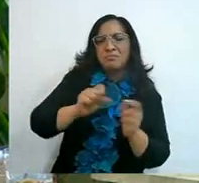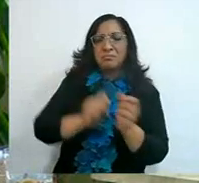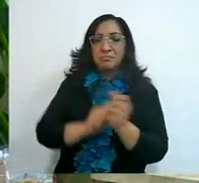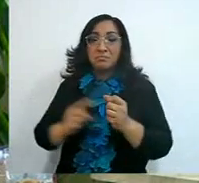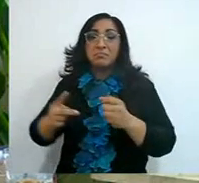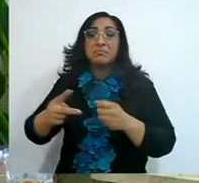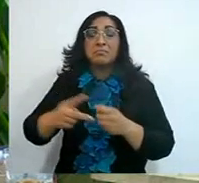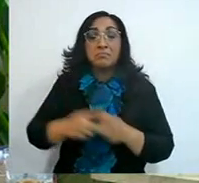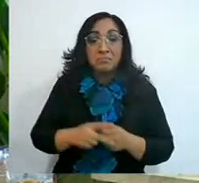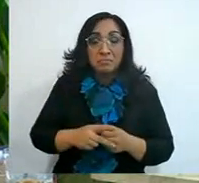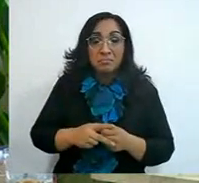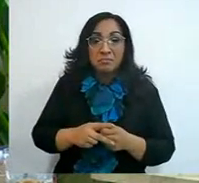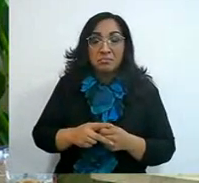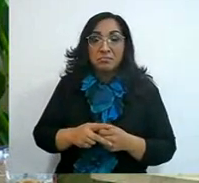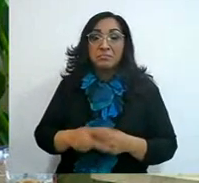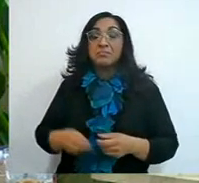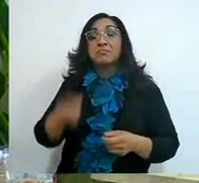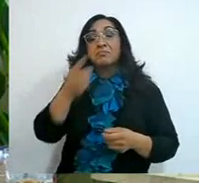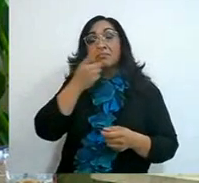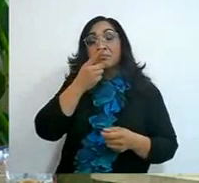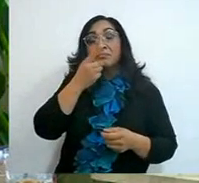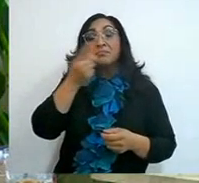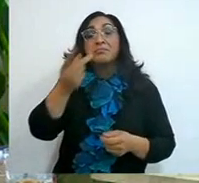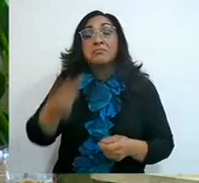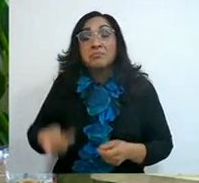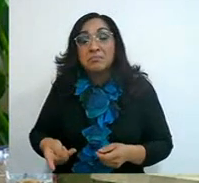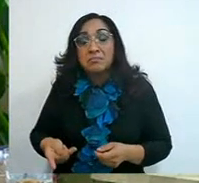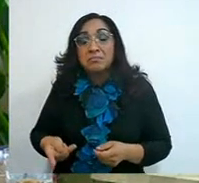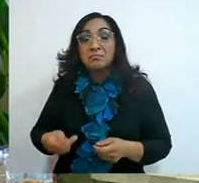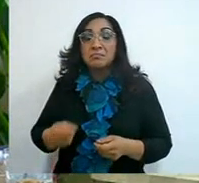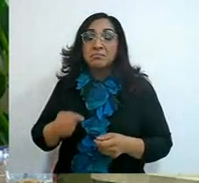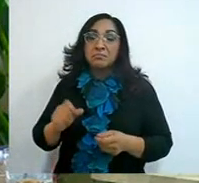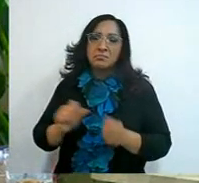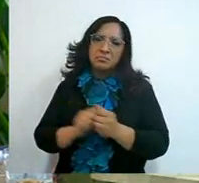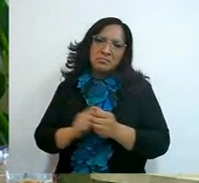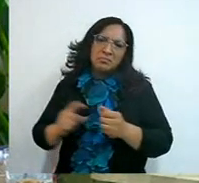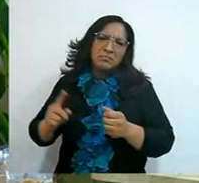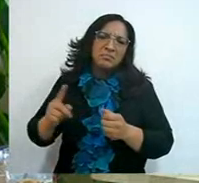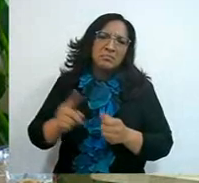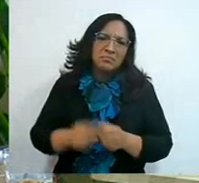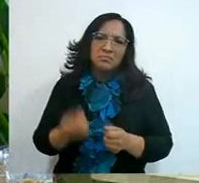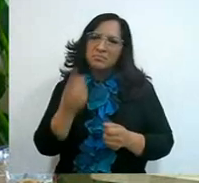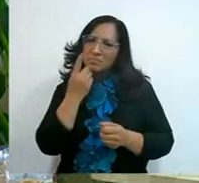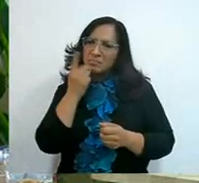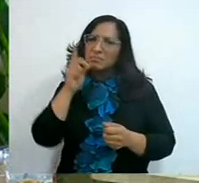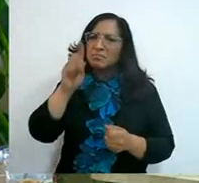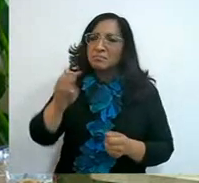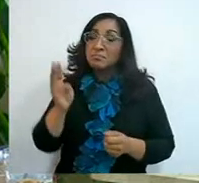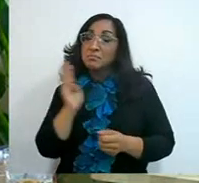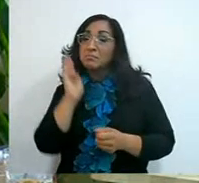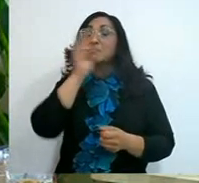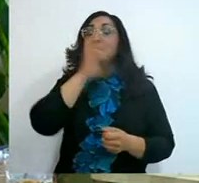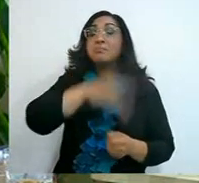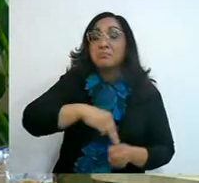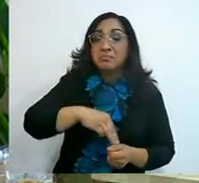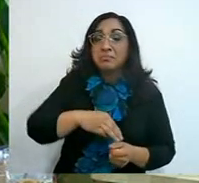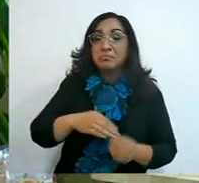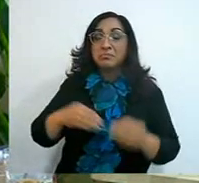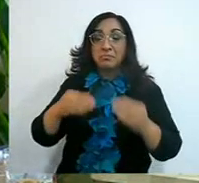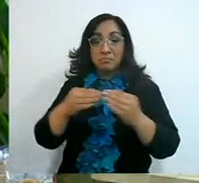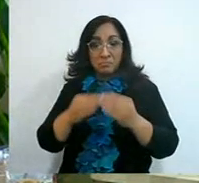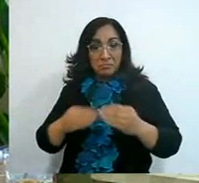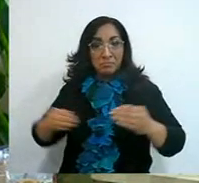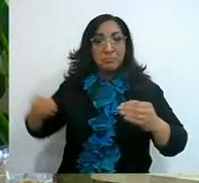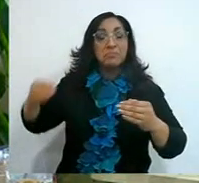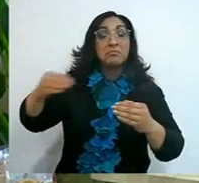alguien. Y la calumnia se refiere a hacer una acusación falsa hecha con